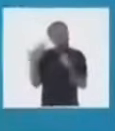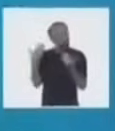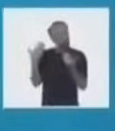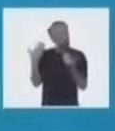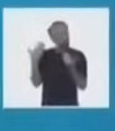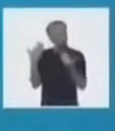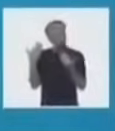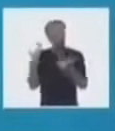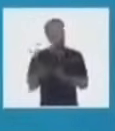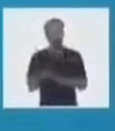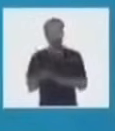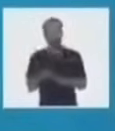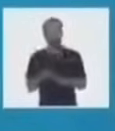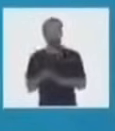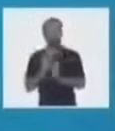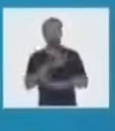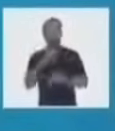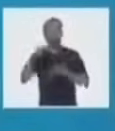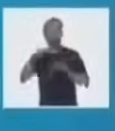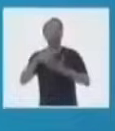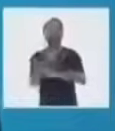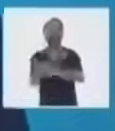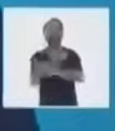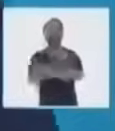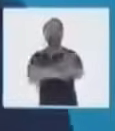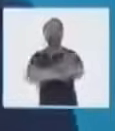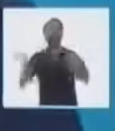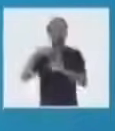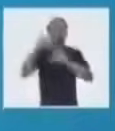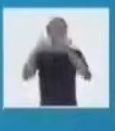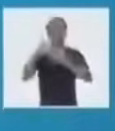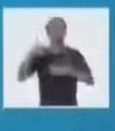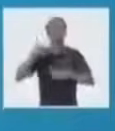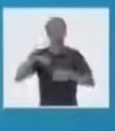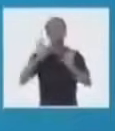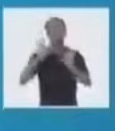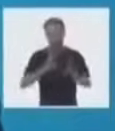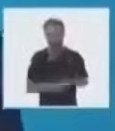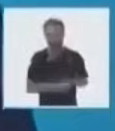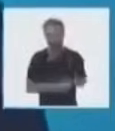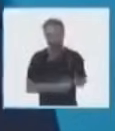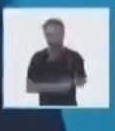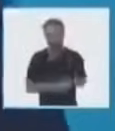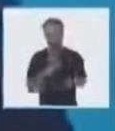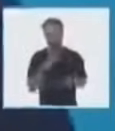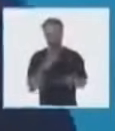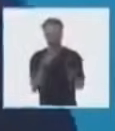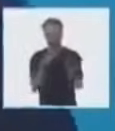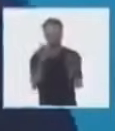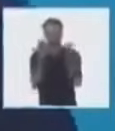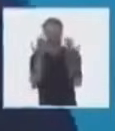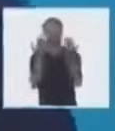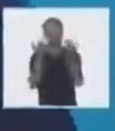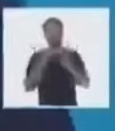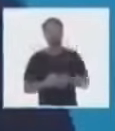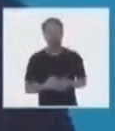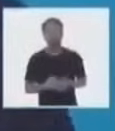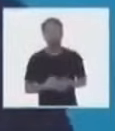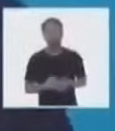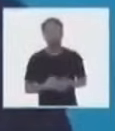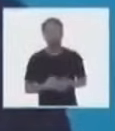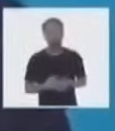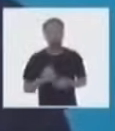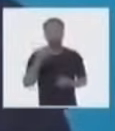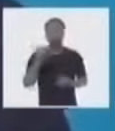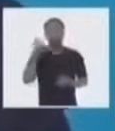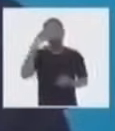o de la salida individual y no ven que el problema es justamente colectivo, ¿no? Y creo que ahí escenario creo que hay que debatir. Acá